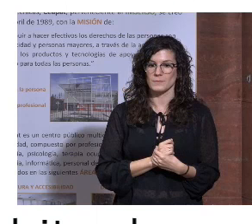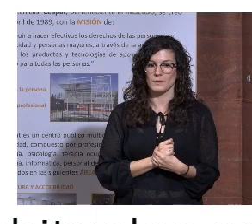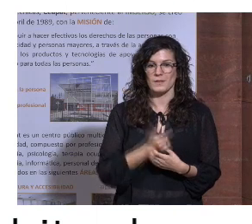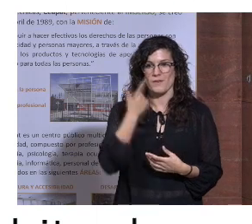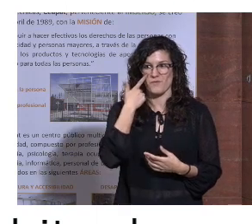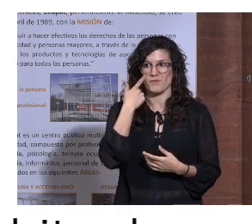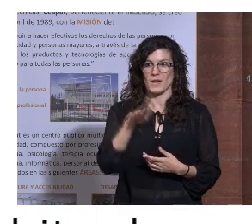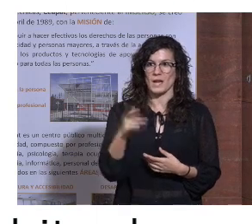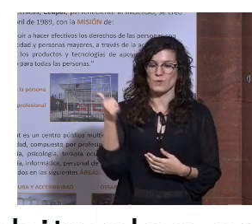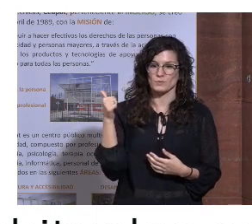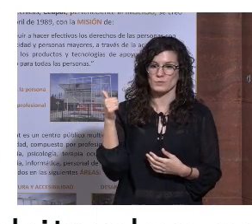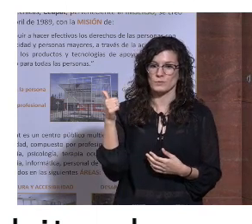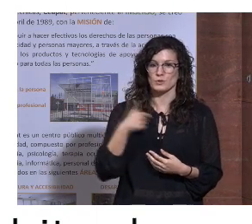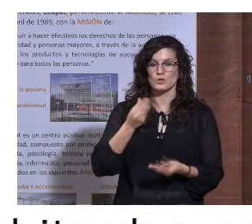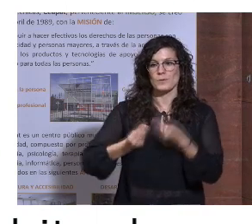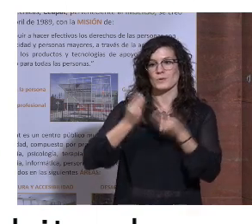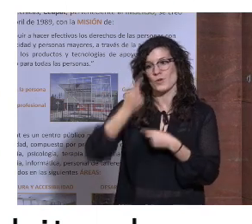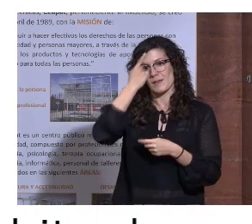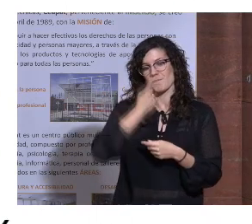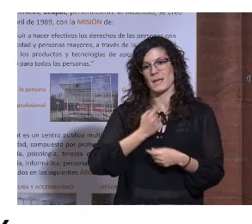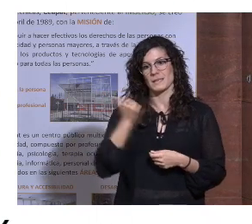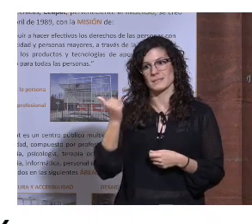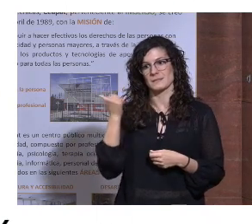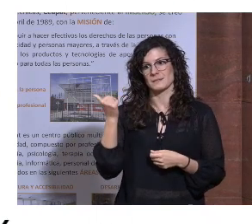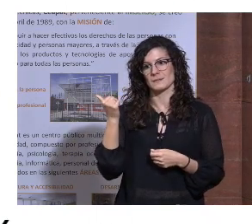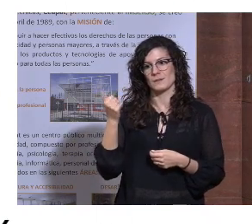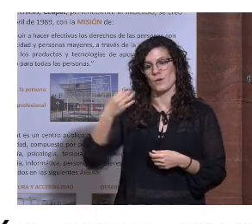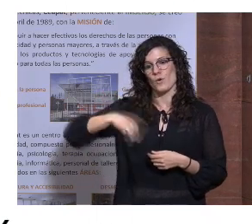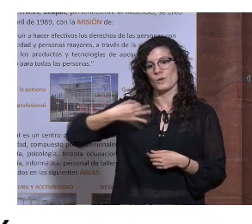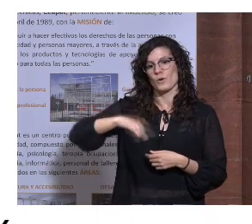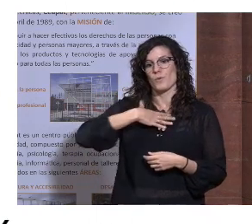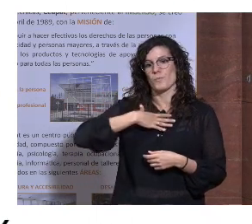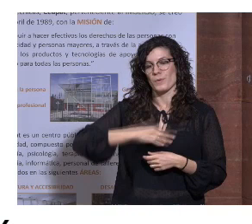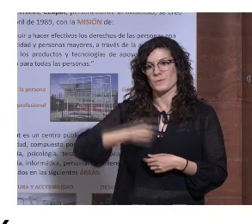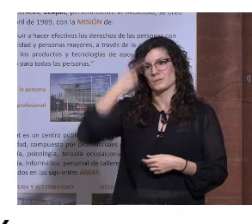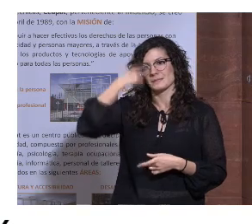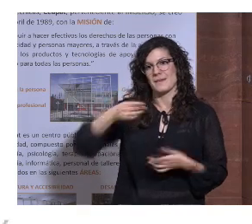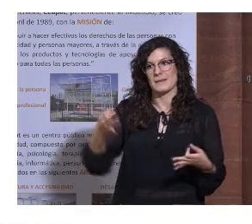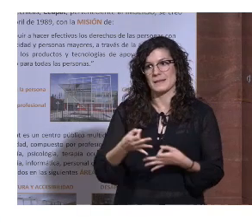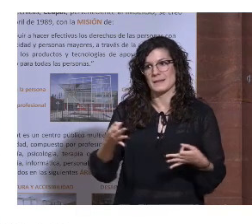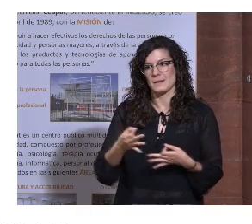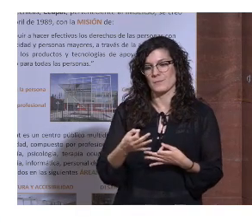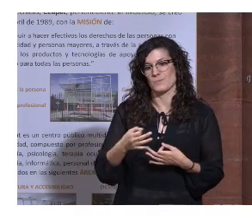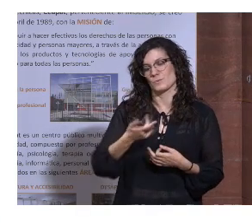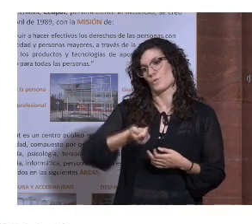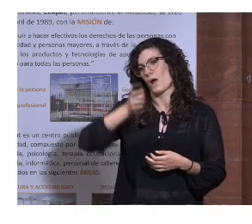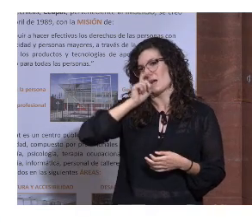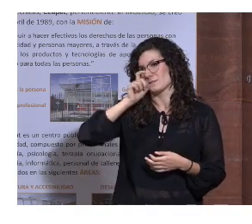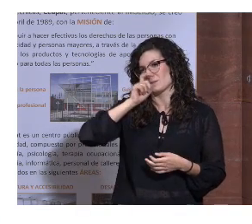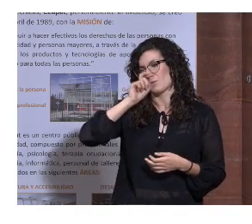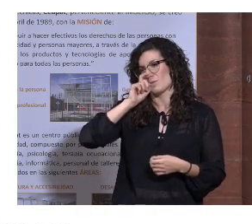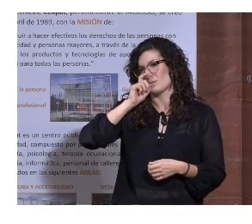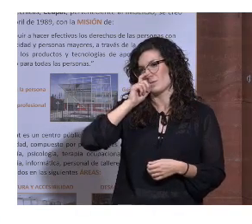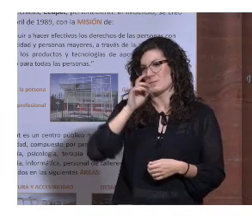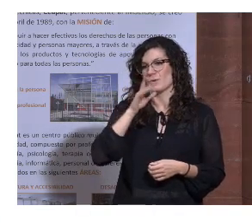¿no? Yo creo que en estas imágenes, por lo único que podemos saber que es algo que antiguo, porque esto de perdernos